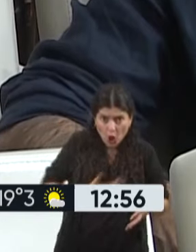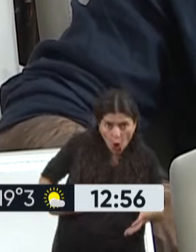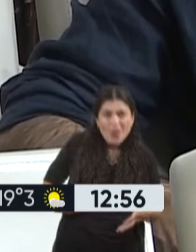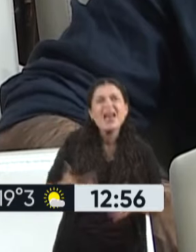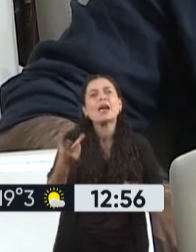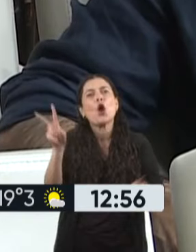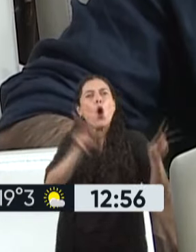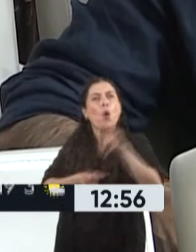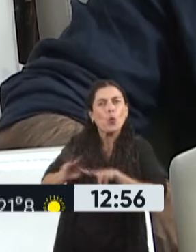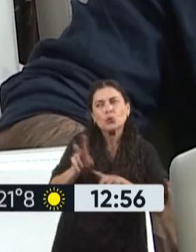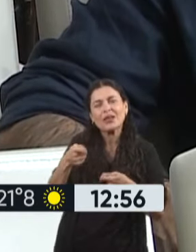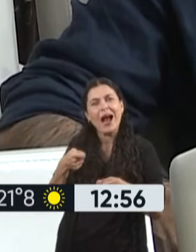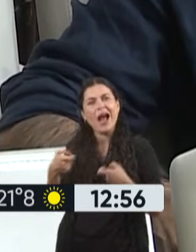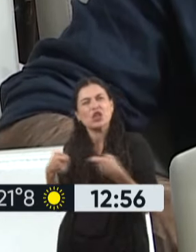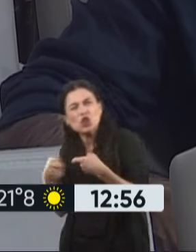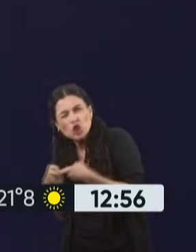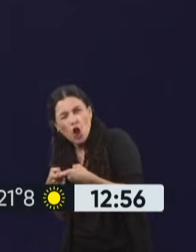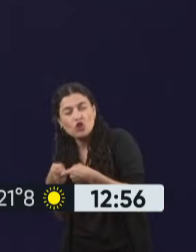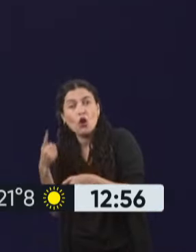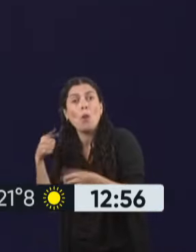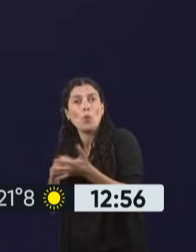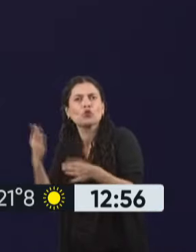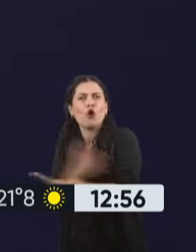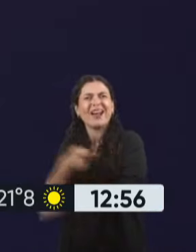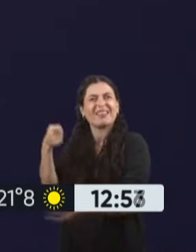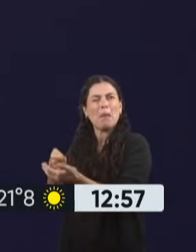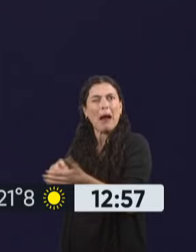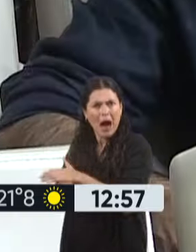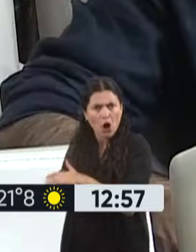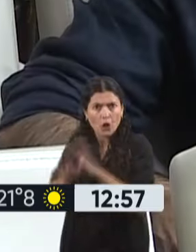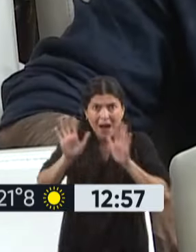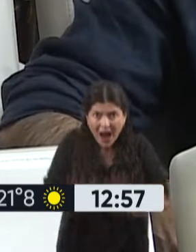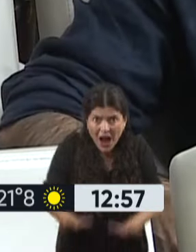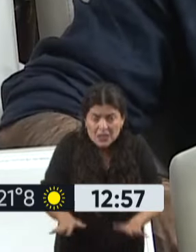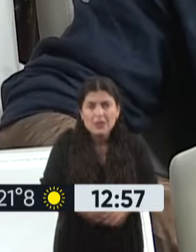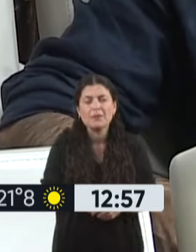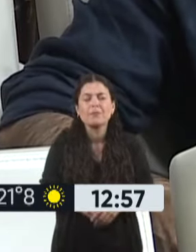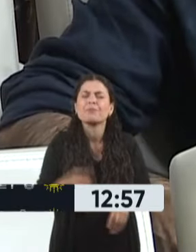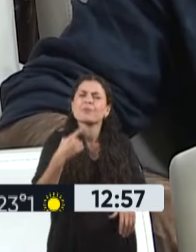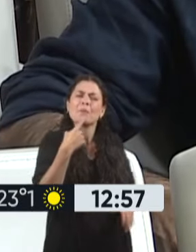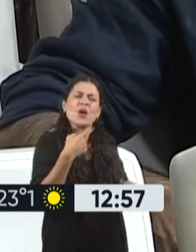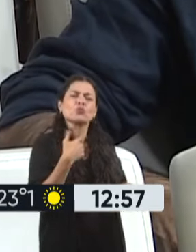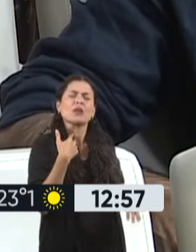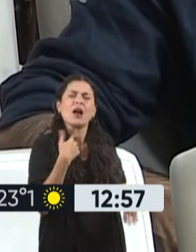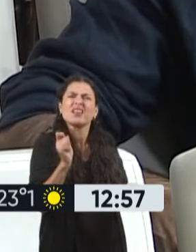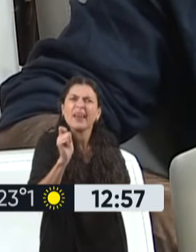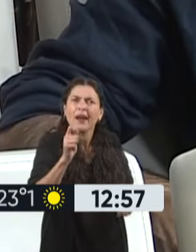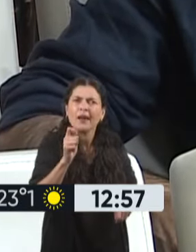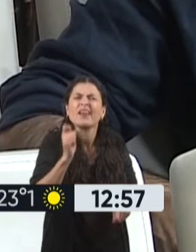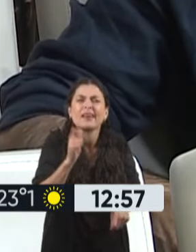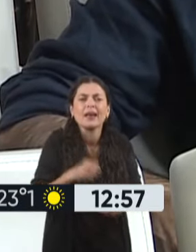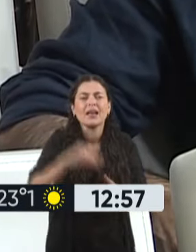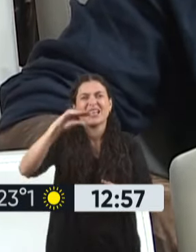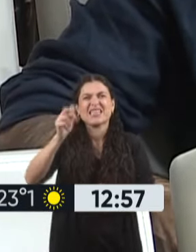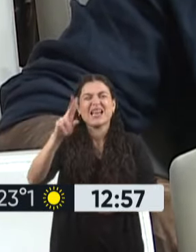cambio de coimas y el gobierno ha podido establecer esto. ¿Quiénes son los que piden coimas? Yo me refiero, voy a darle nombre,